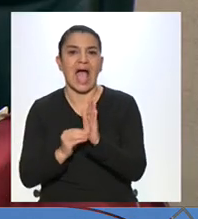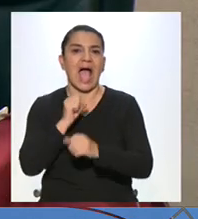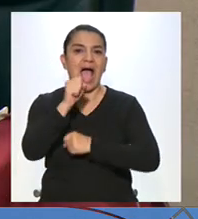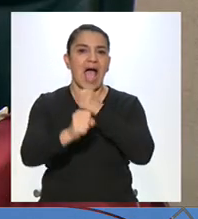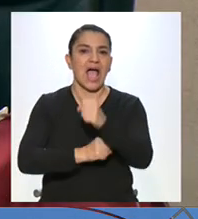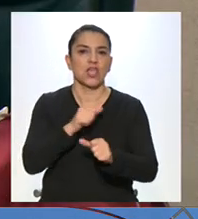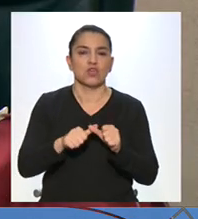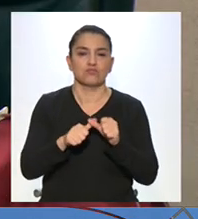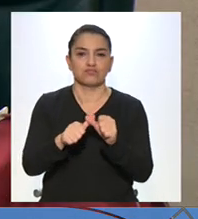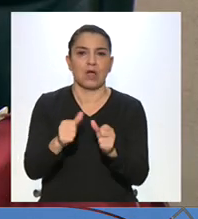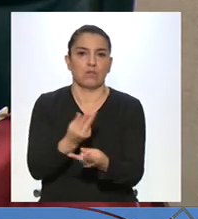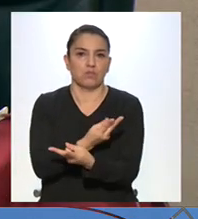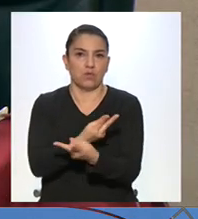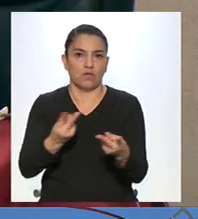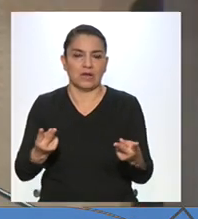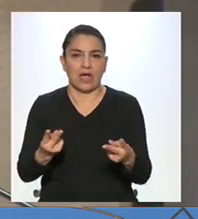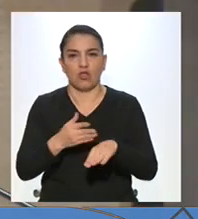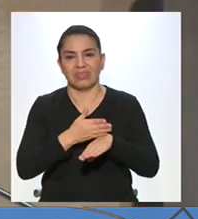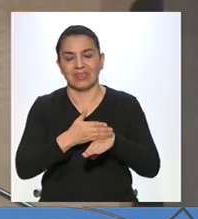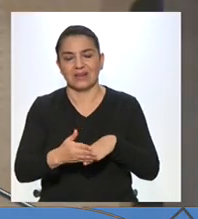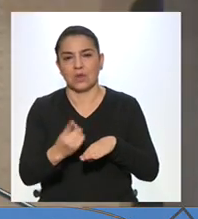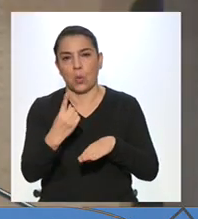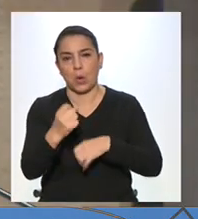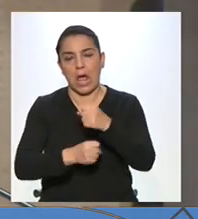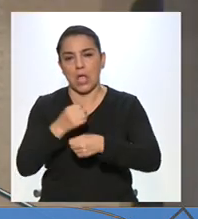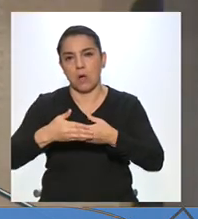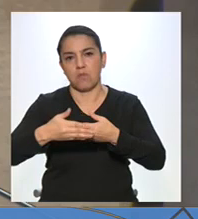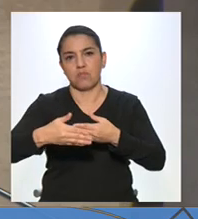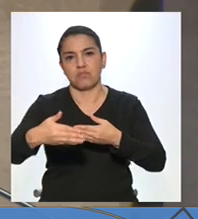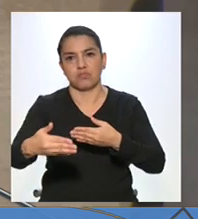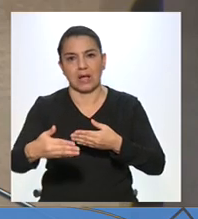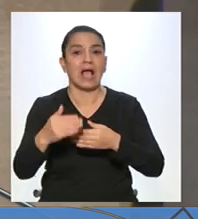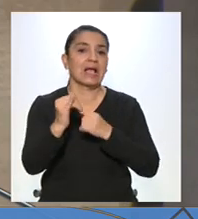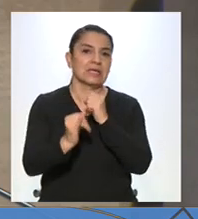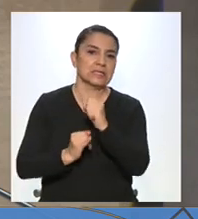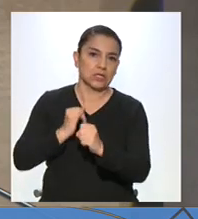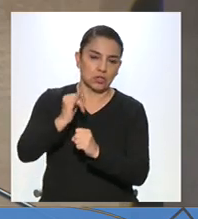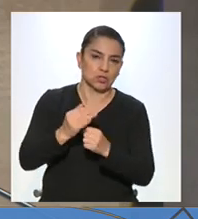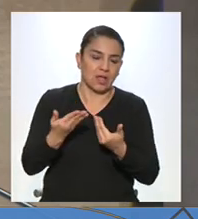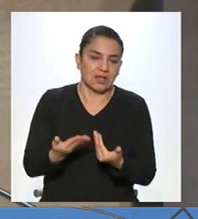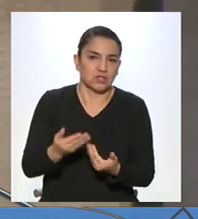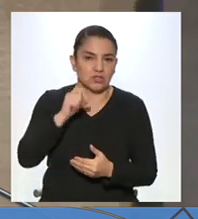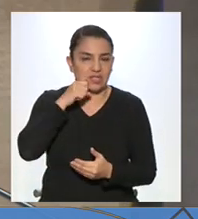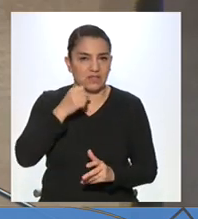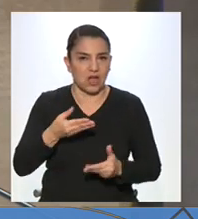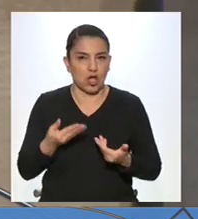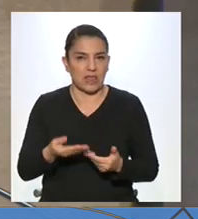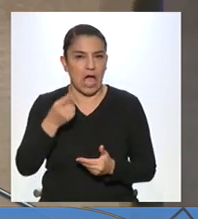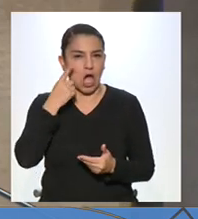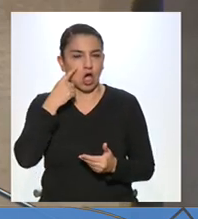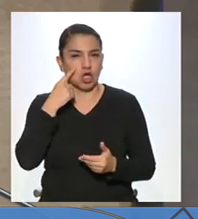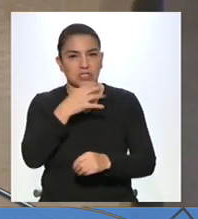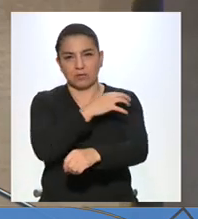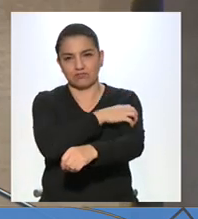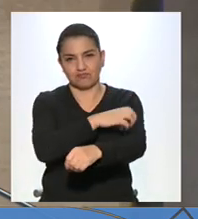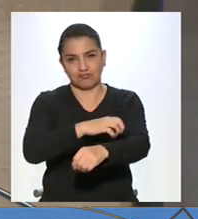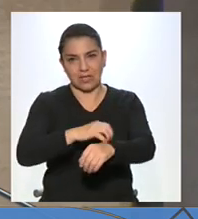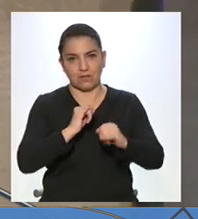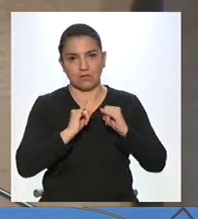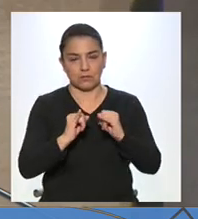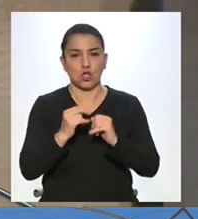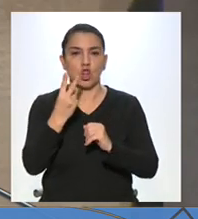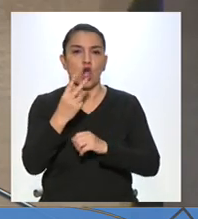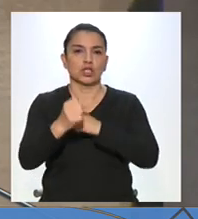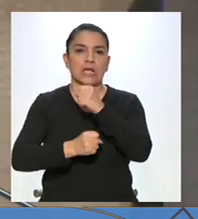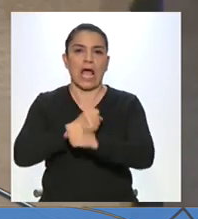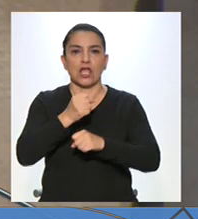estado publicando con un rezago de más de un año respecto de las cuentas nacionales. Eso quiere decir que hoy día, ¿cierto?, conocemos cuentas regionales solo con 2 años de